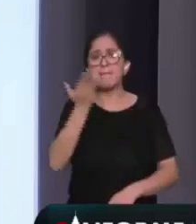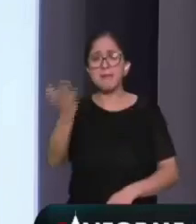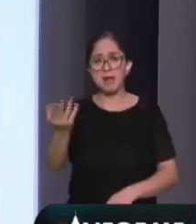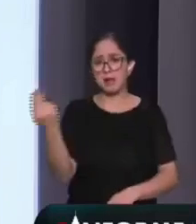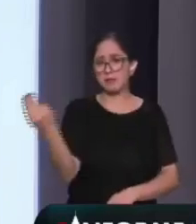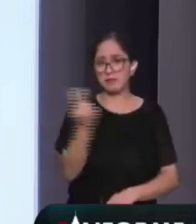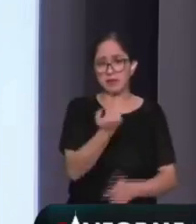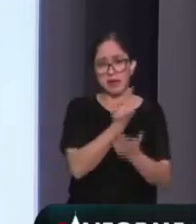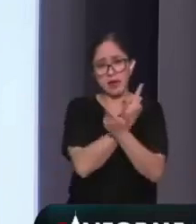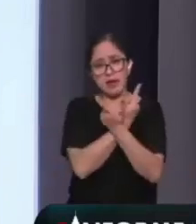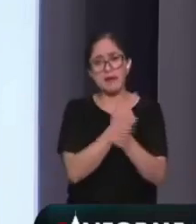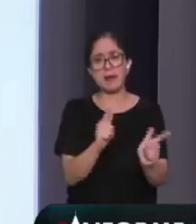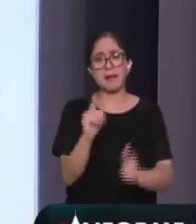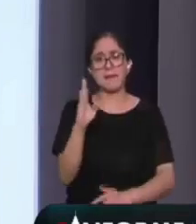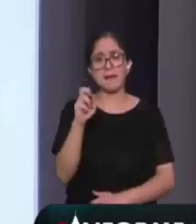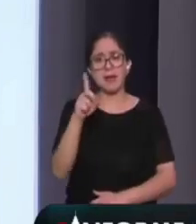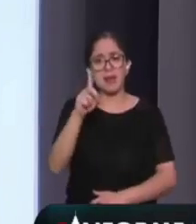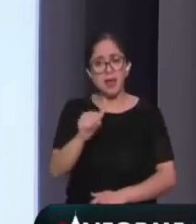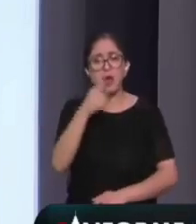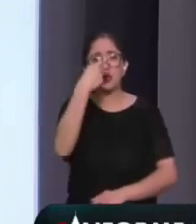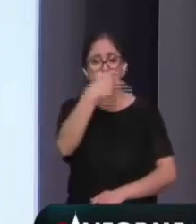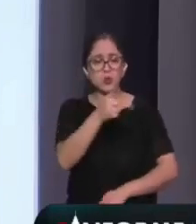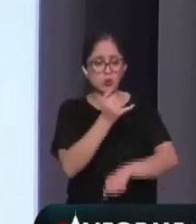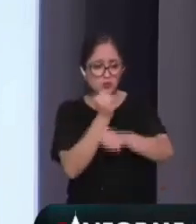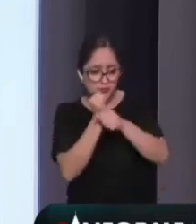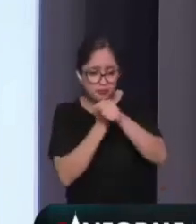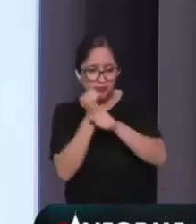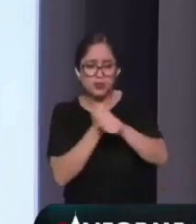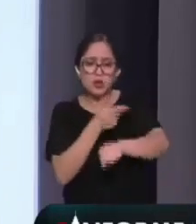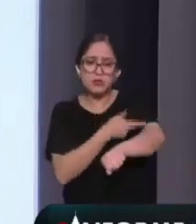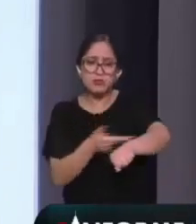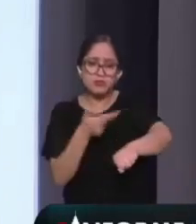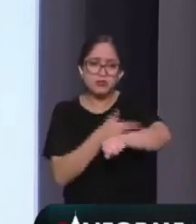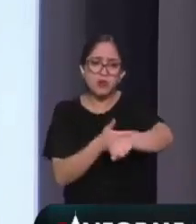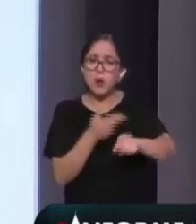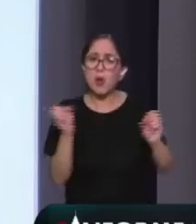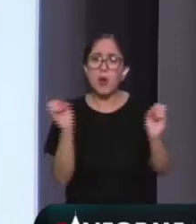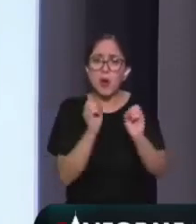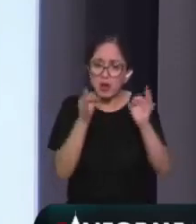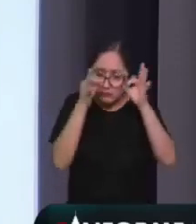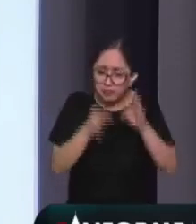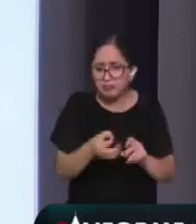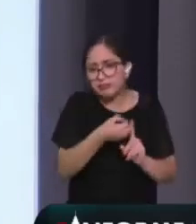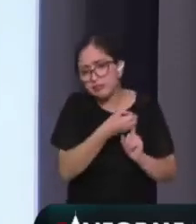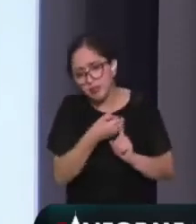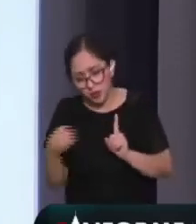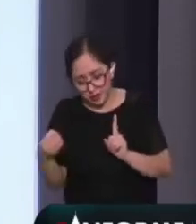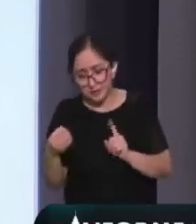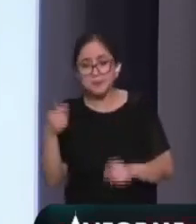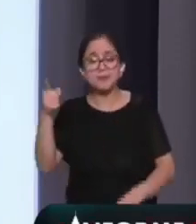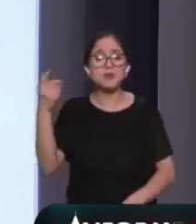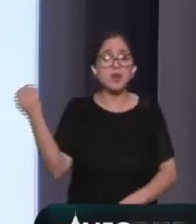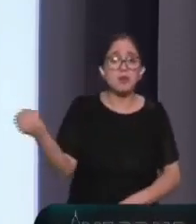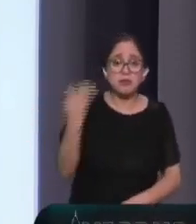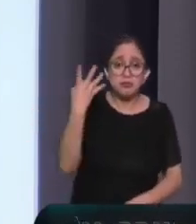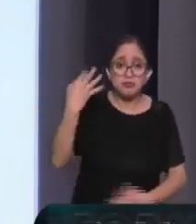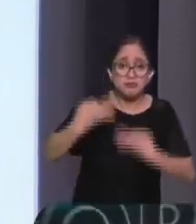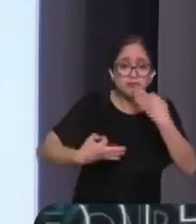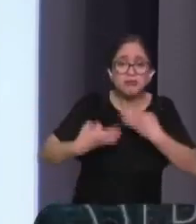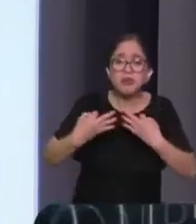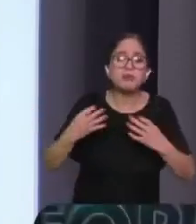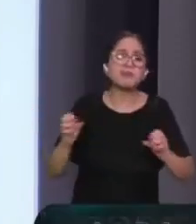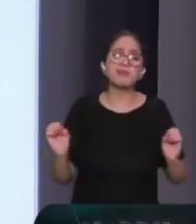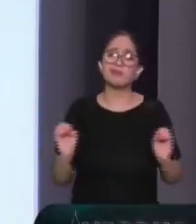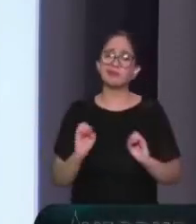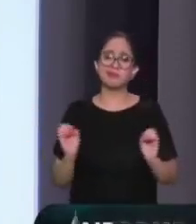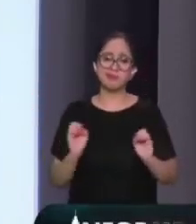liberación inmediata de Brenda por las irregularidades identificadas en su proceso judicial. La audiencia finalmente no se llevó a cabo